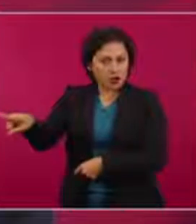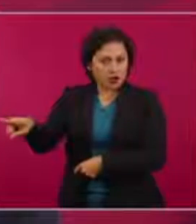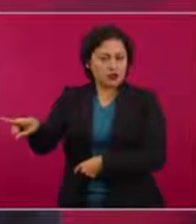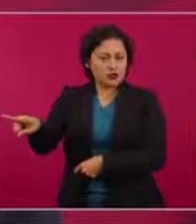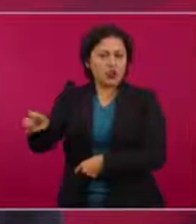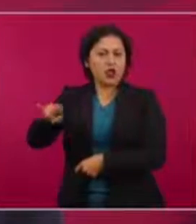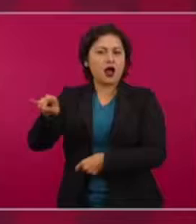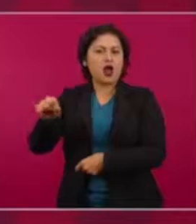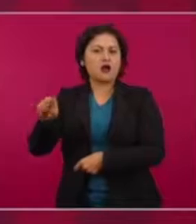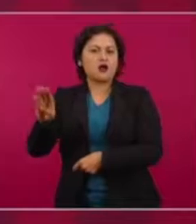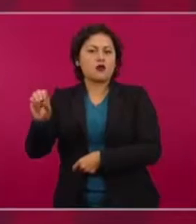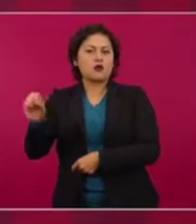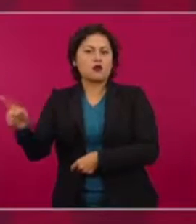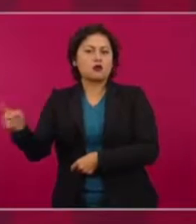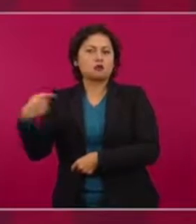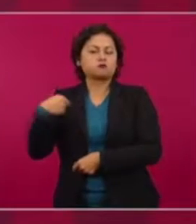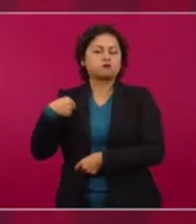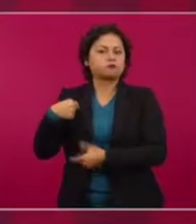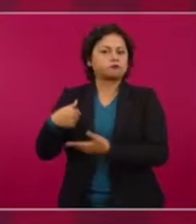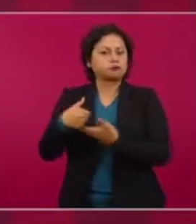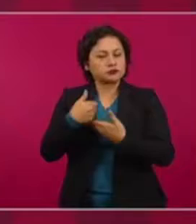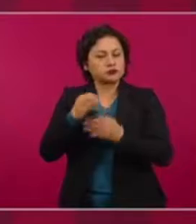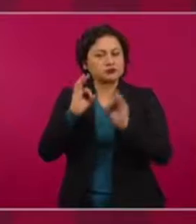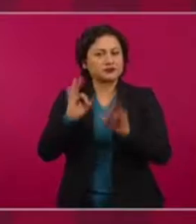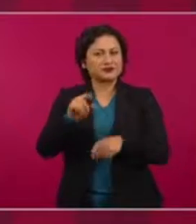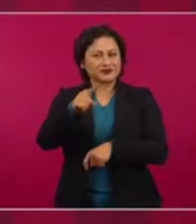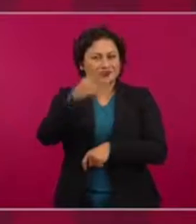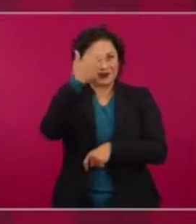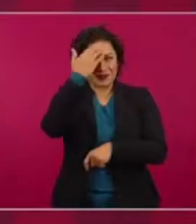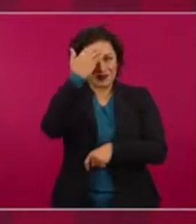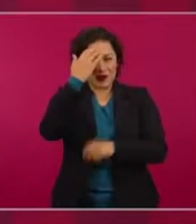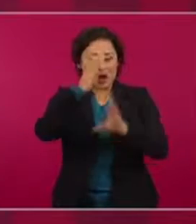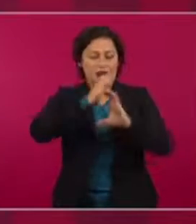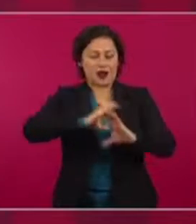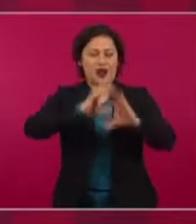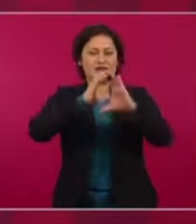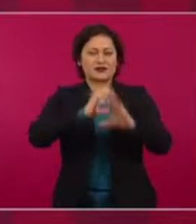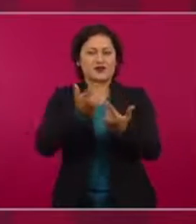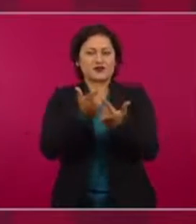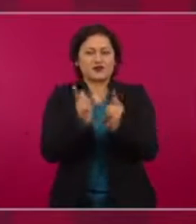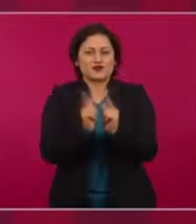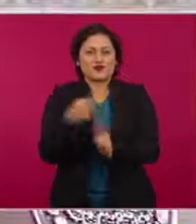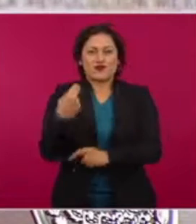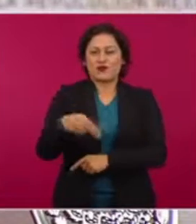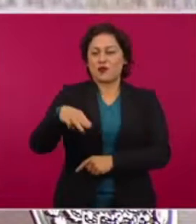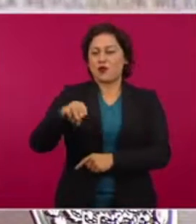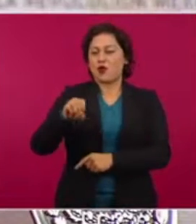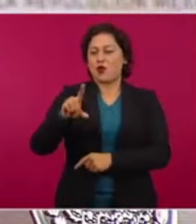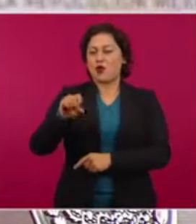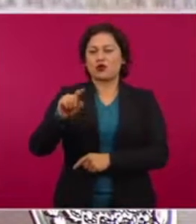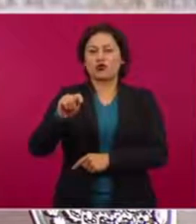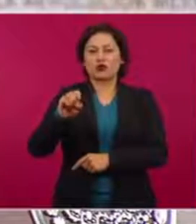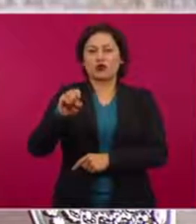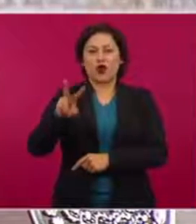Hasta hay una canción de Molotov, que no te haga bobo Jacobo,